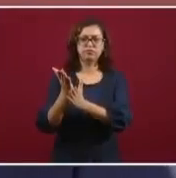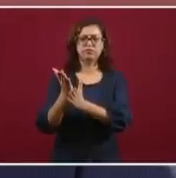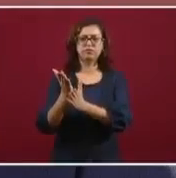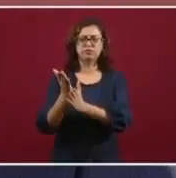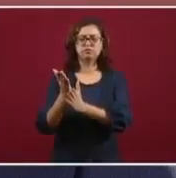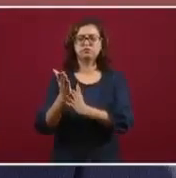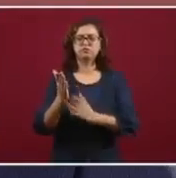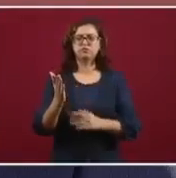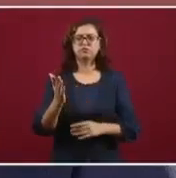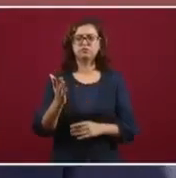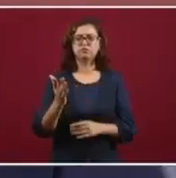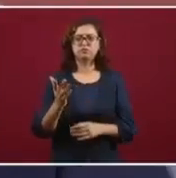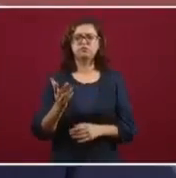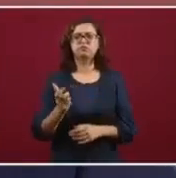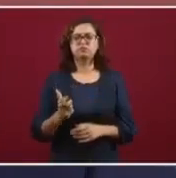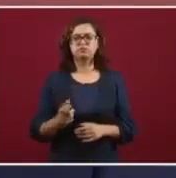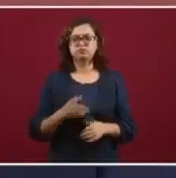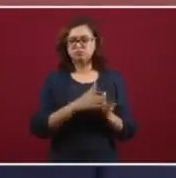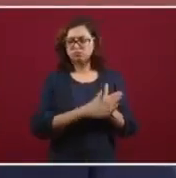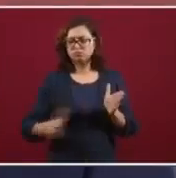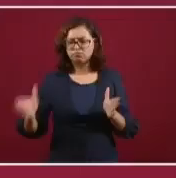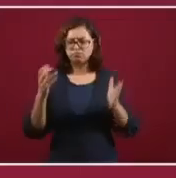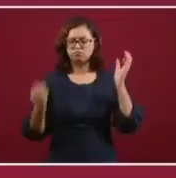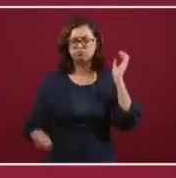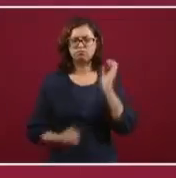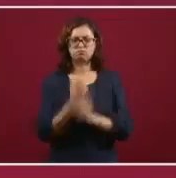aceptando que es una nueva política.